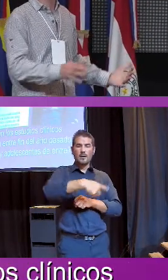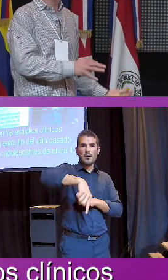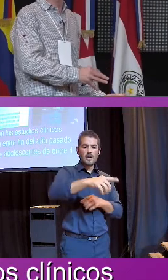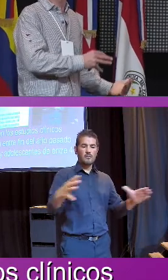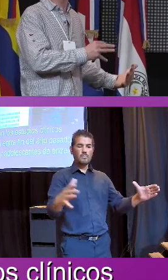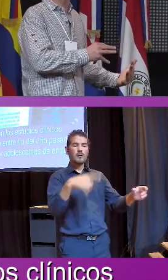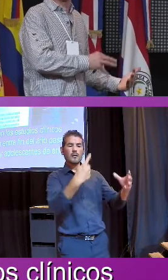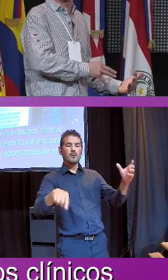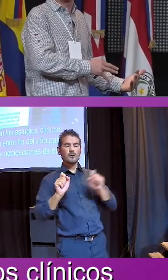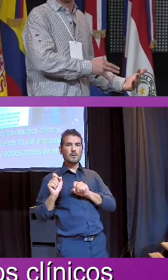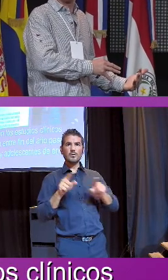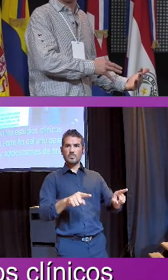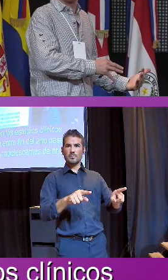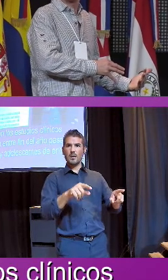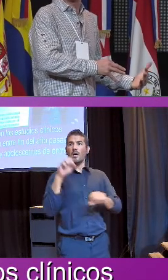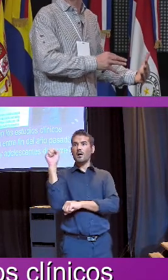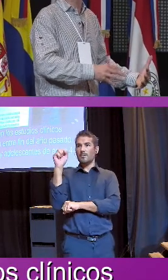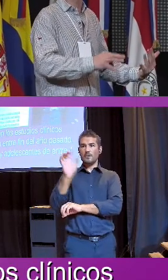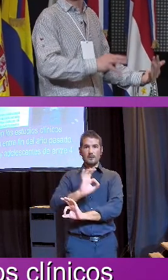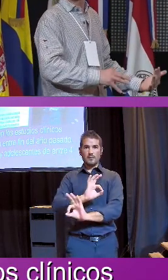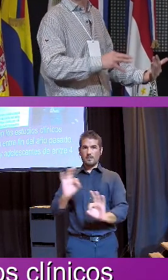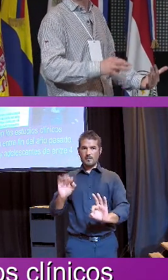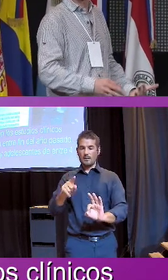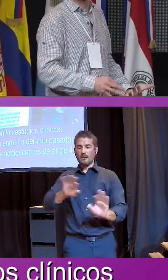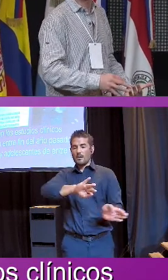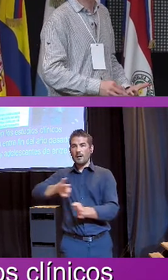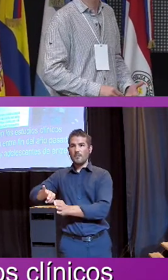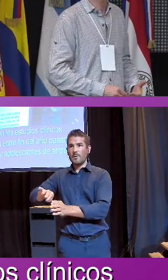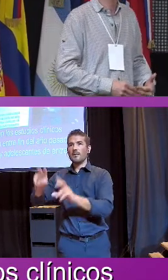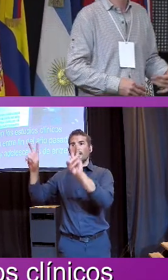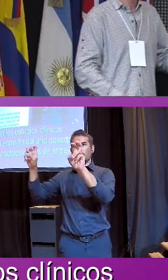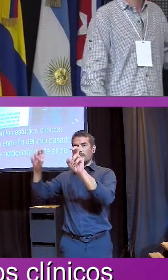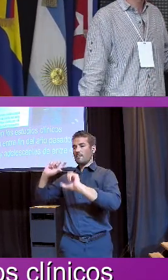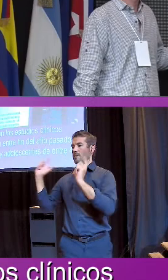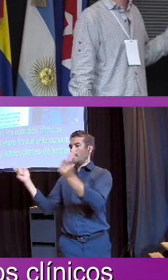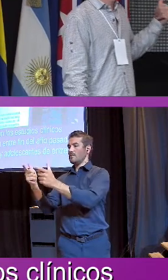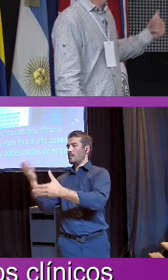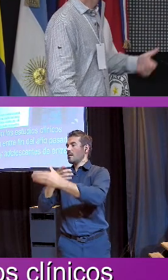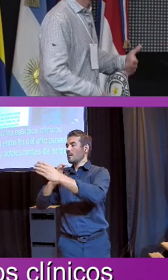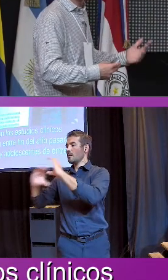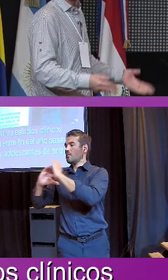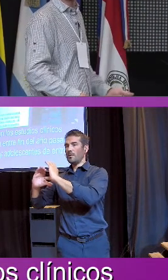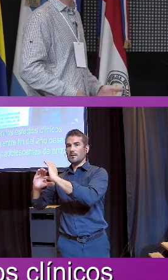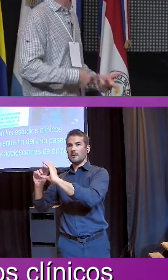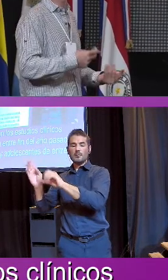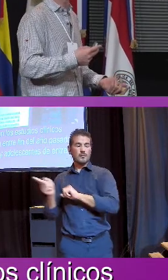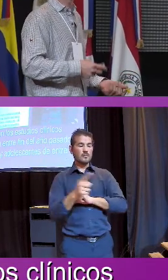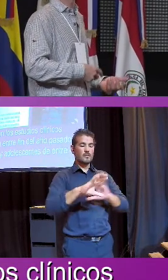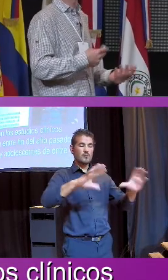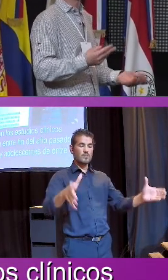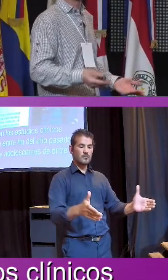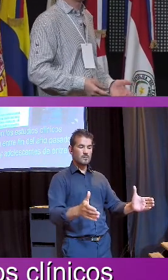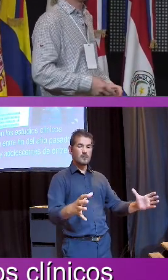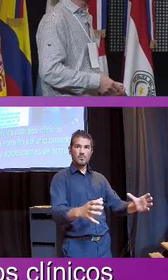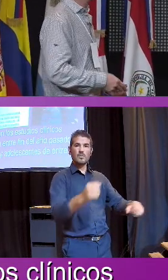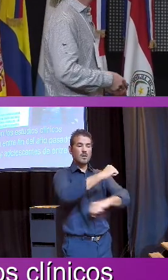las características nucleares del autismo, ¿sí? No la sociabilidad y la comunicación pragmática, sino la agresividad, sobre todo